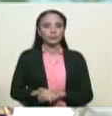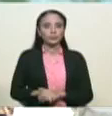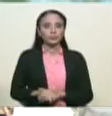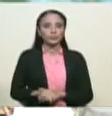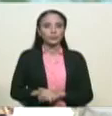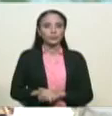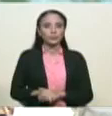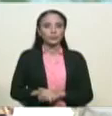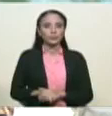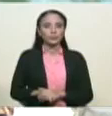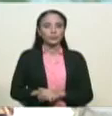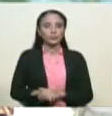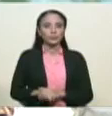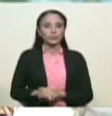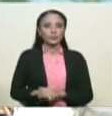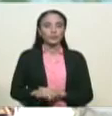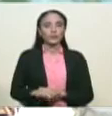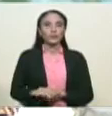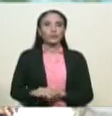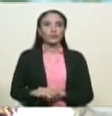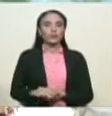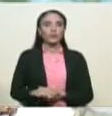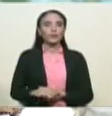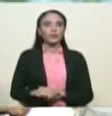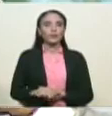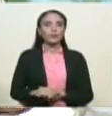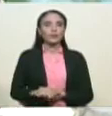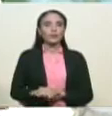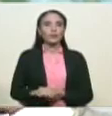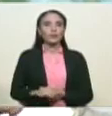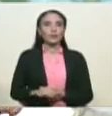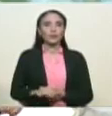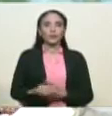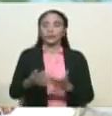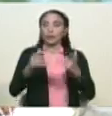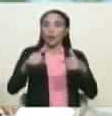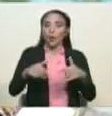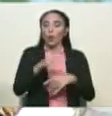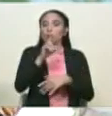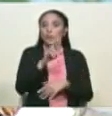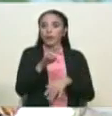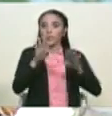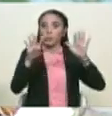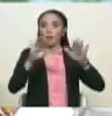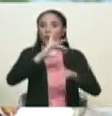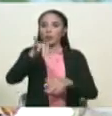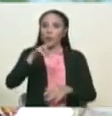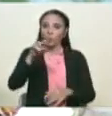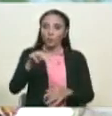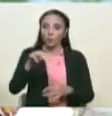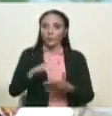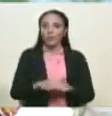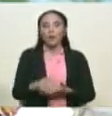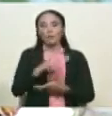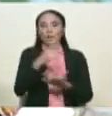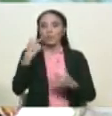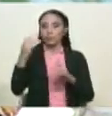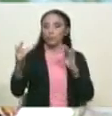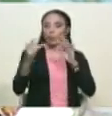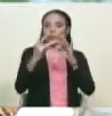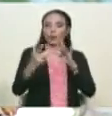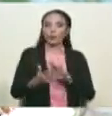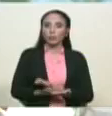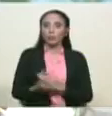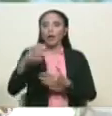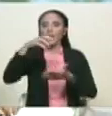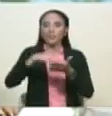hermosos. Y vamos a, en este momento, a 15 años, hoy 29 de junio, vamos a aprovechar la oportunidad para dar un pase